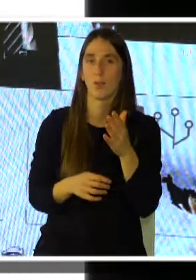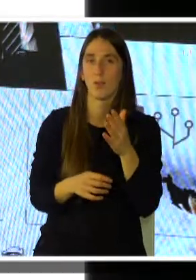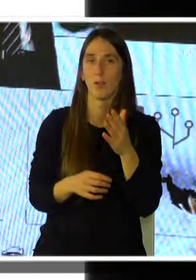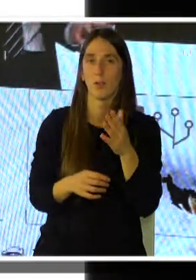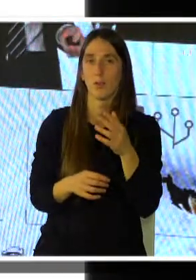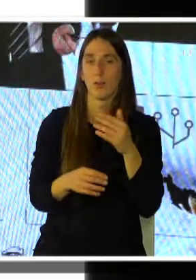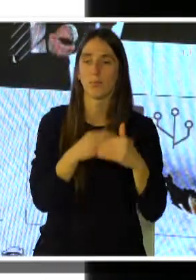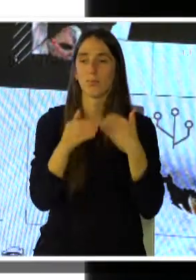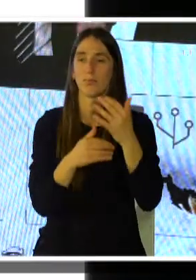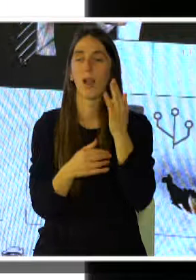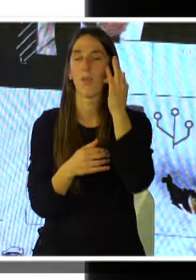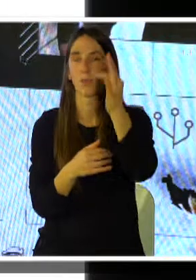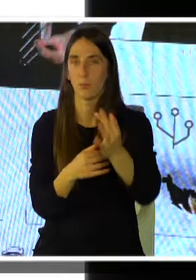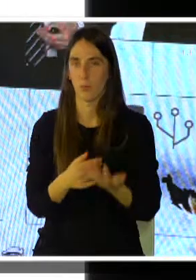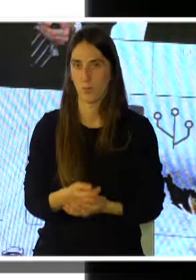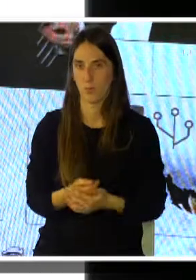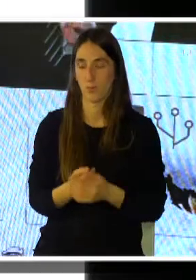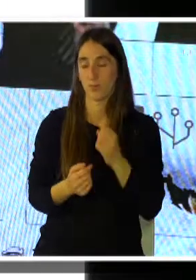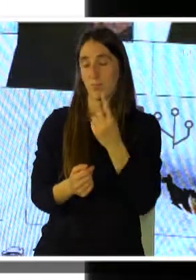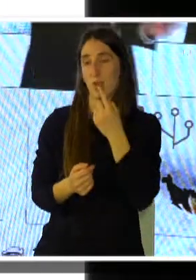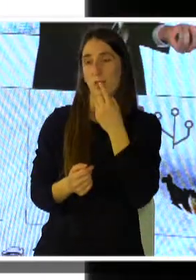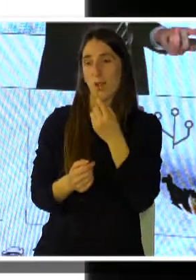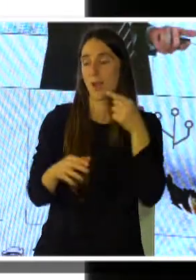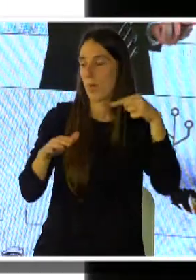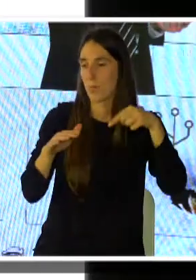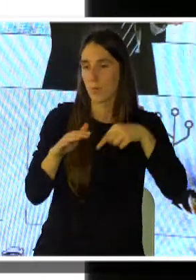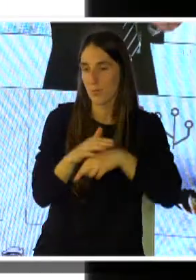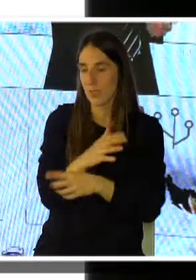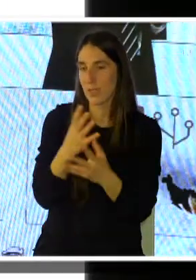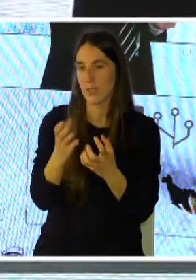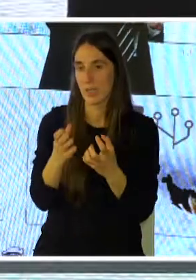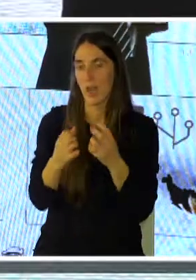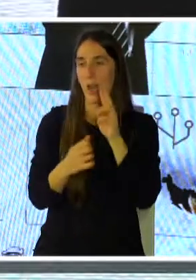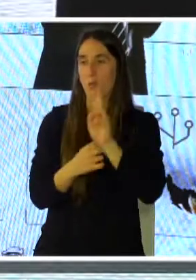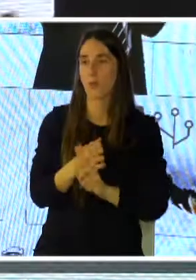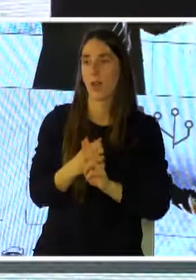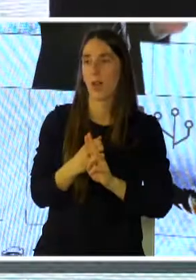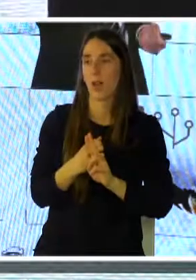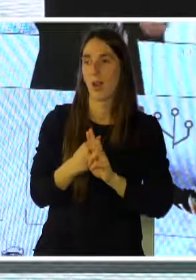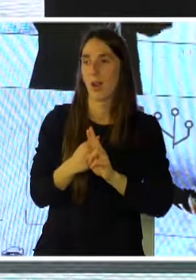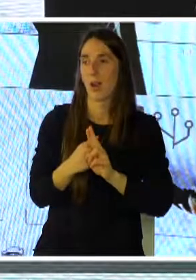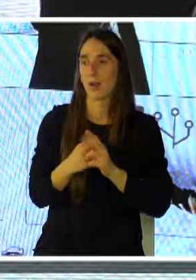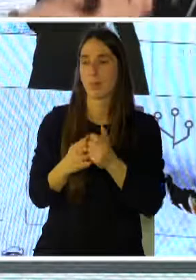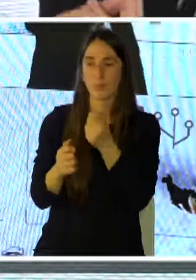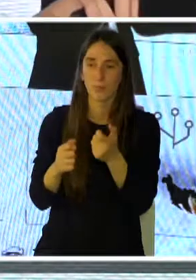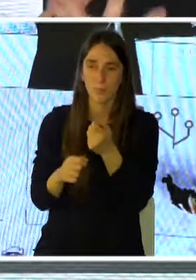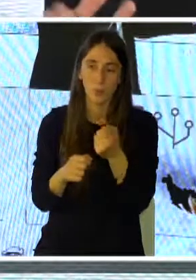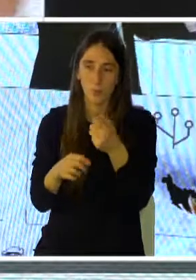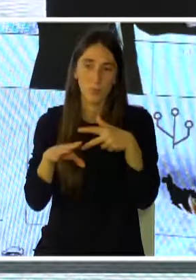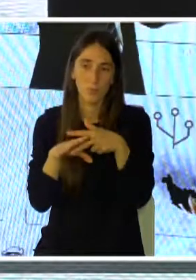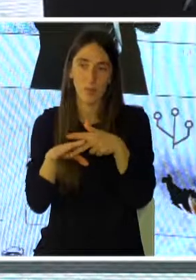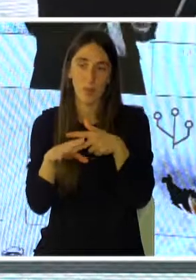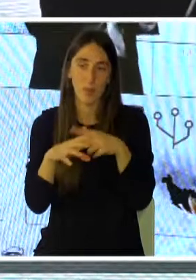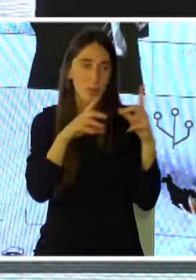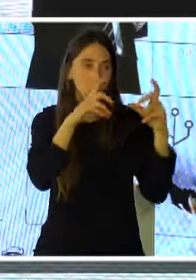para adelante. En primer lugar, como decía Carlos, profundizar, si se quiere, el uso de dispositivos que están en el territorio